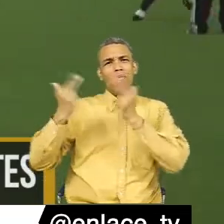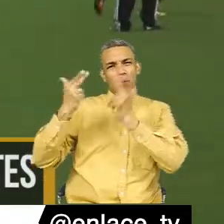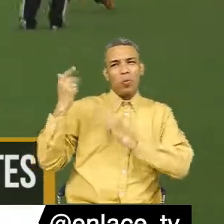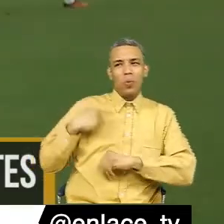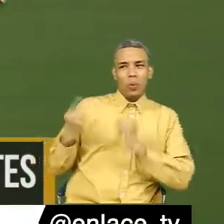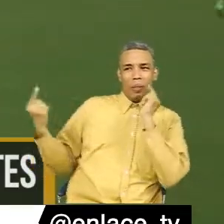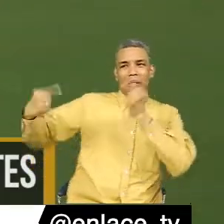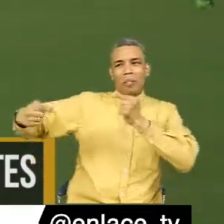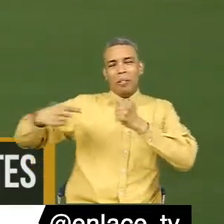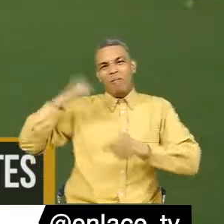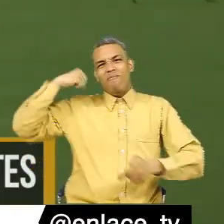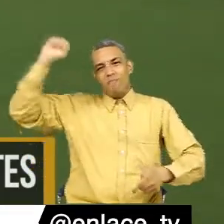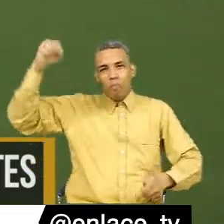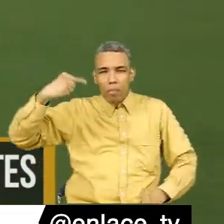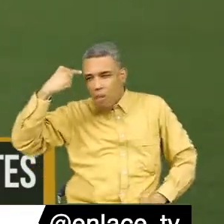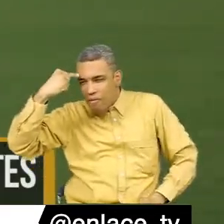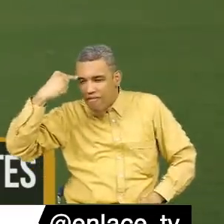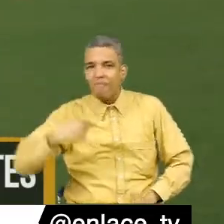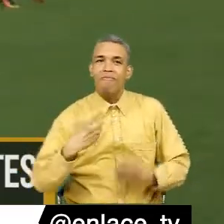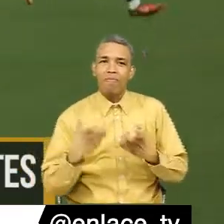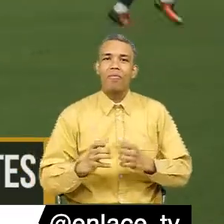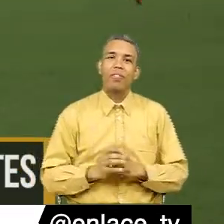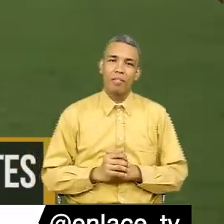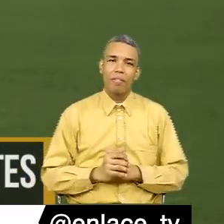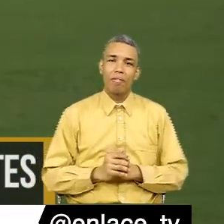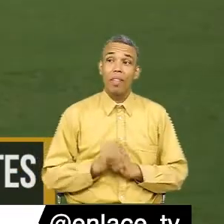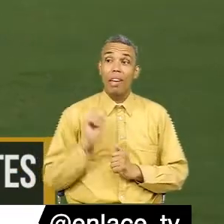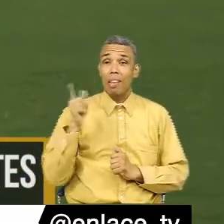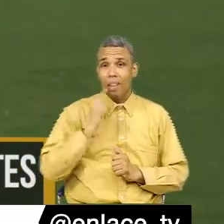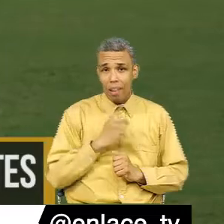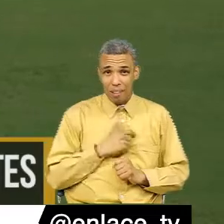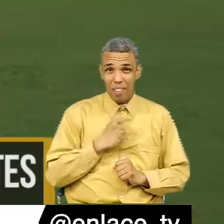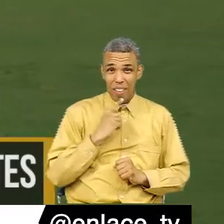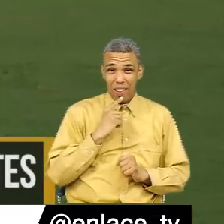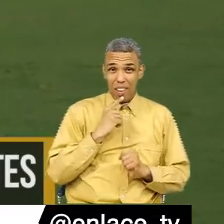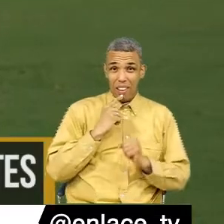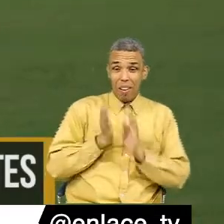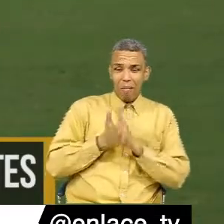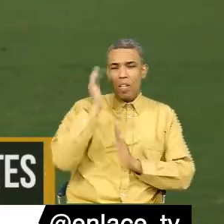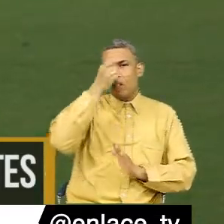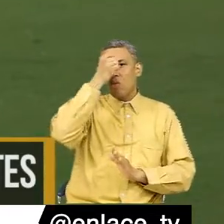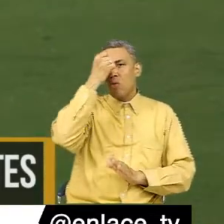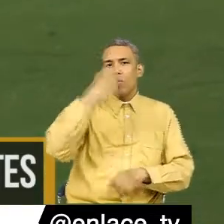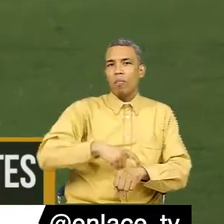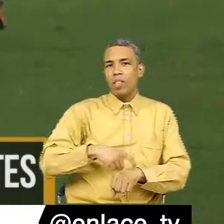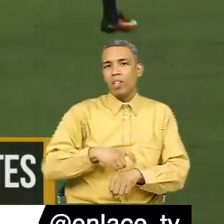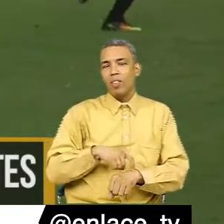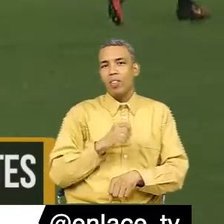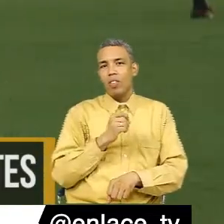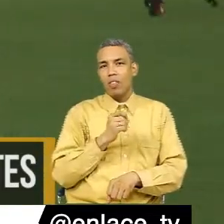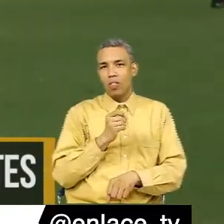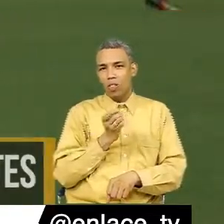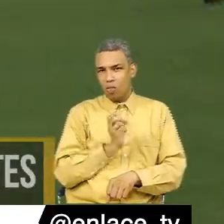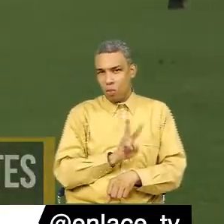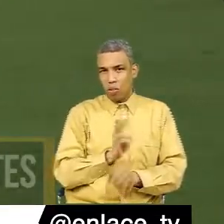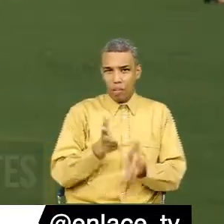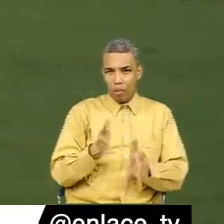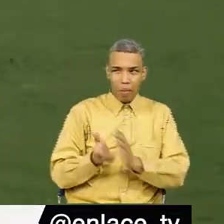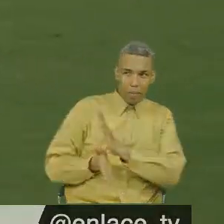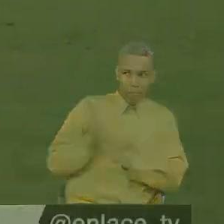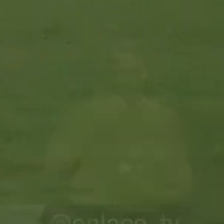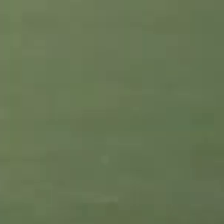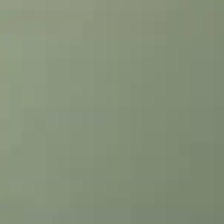que piensan los aurinegros, pese a la altura que los espera. El equipo viajará este domingo 18 de septiembre hacia el mediodía a la ciudad de